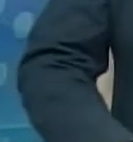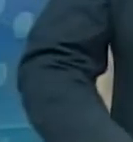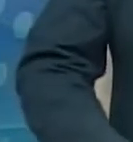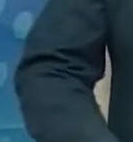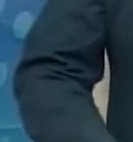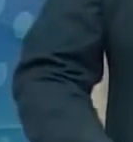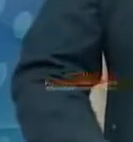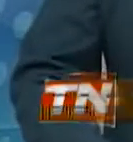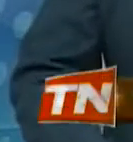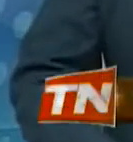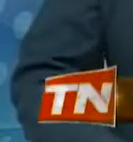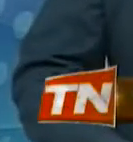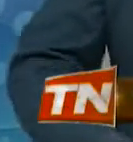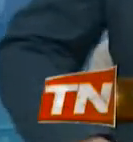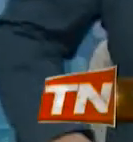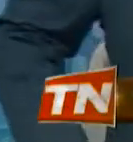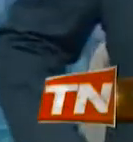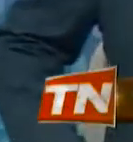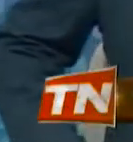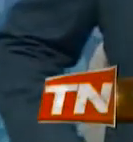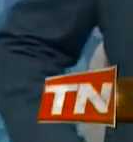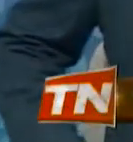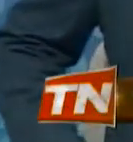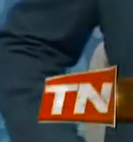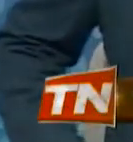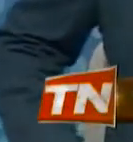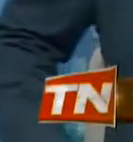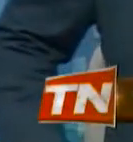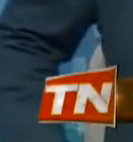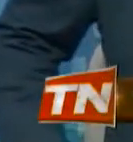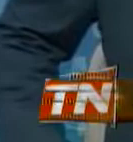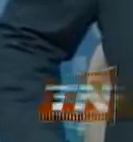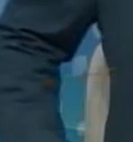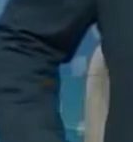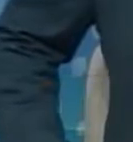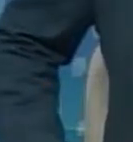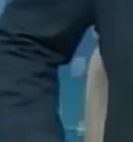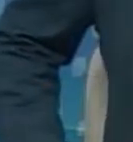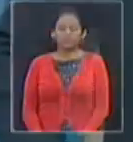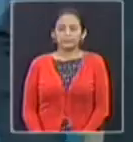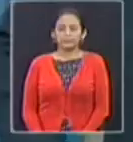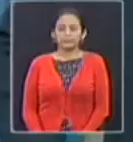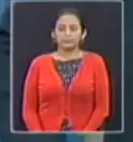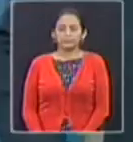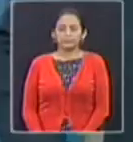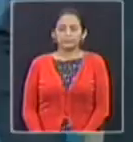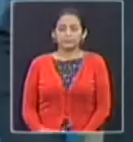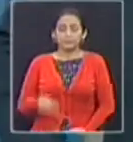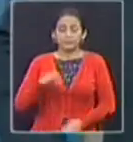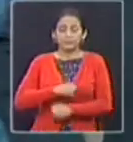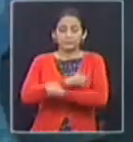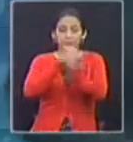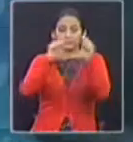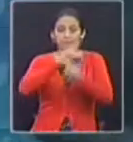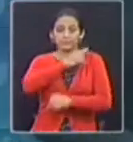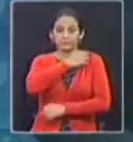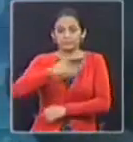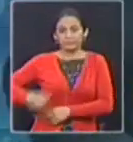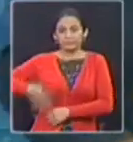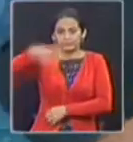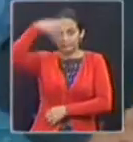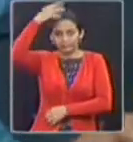Vamos con el desarrollo de la información. El vicepresidente de la República, Jorge Glass, acudió a la Fiscalía General del Estado para rendir su versión libre y voluntaria dentro